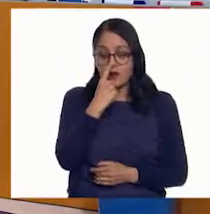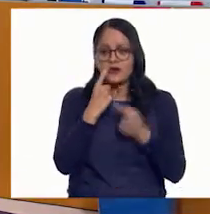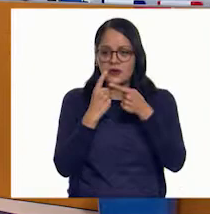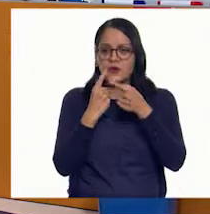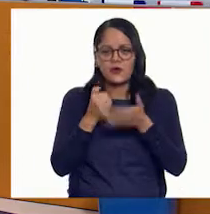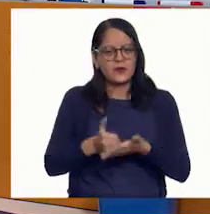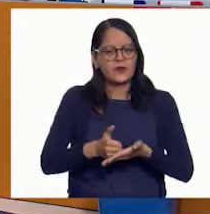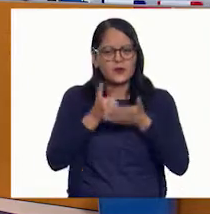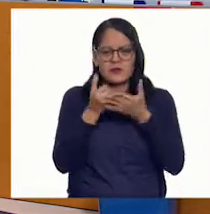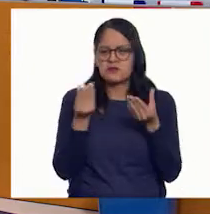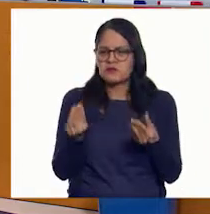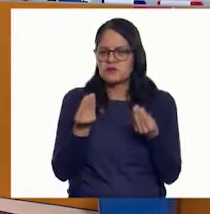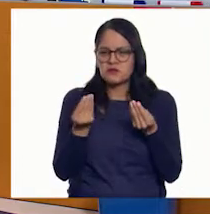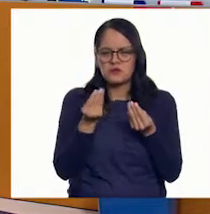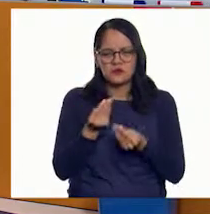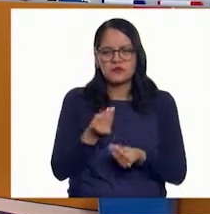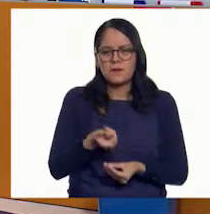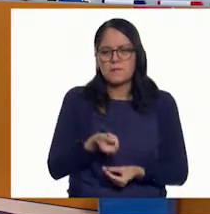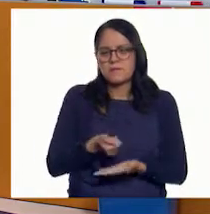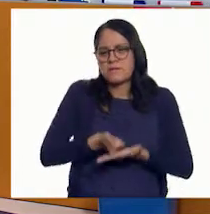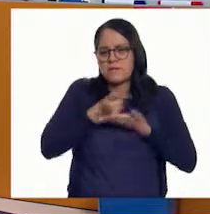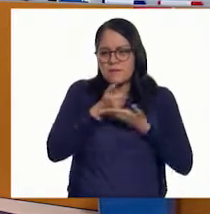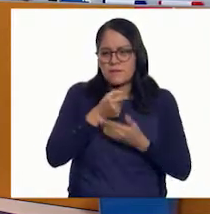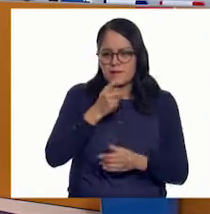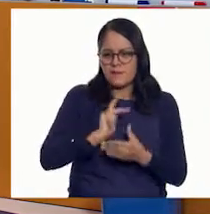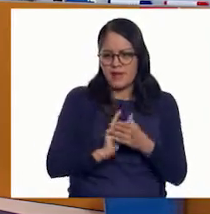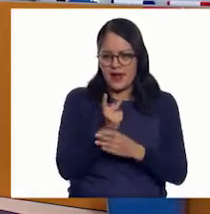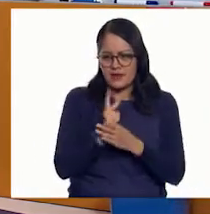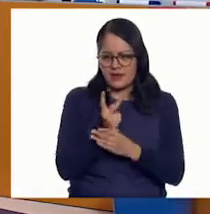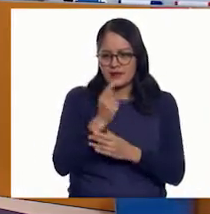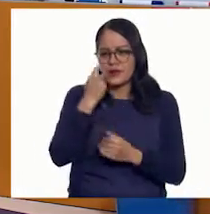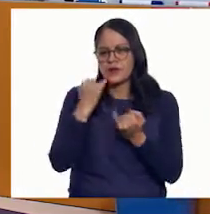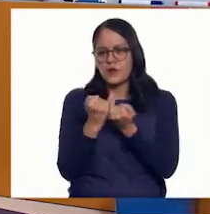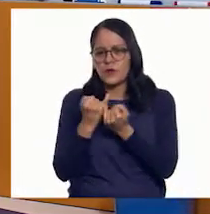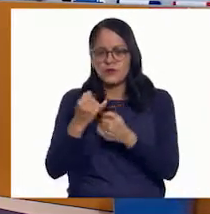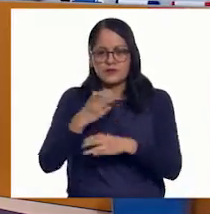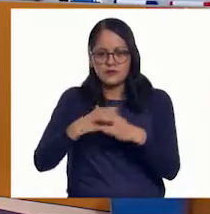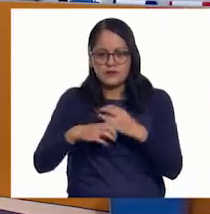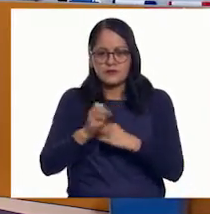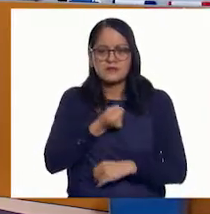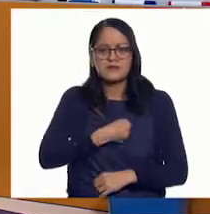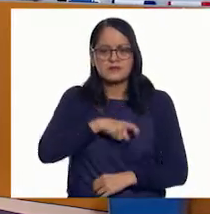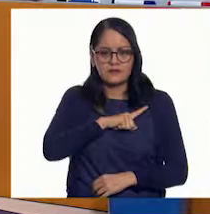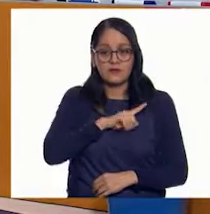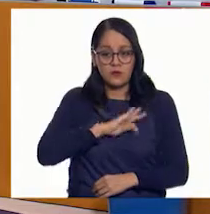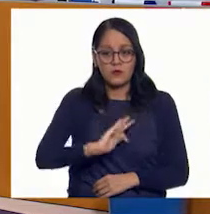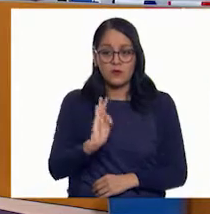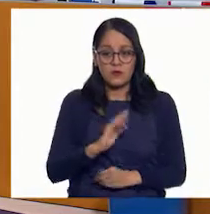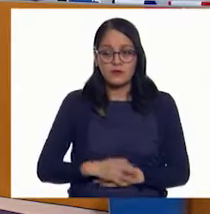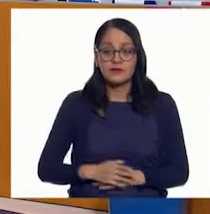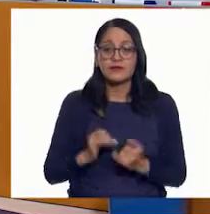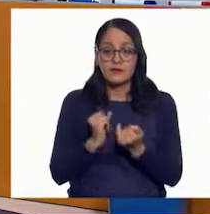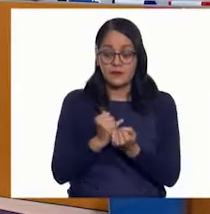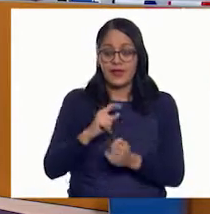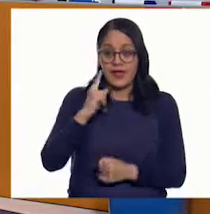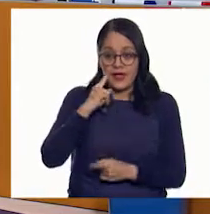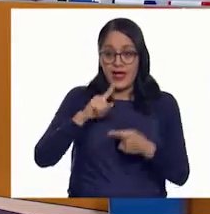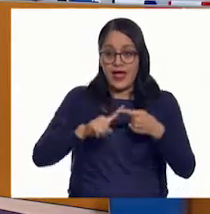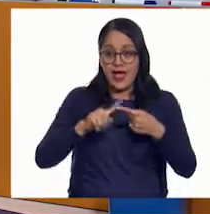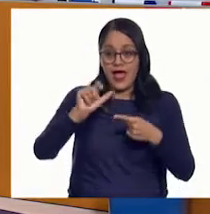remedios caseros, Ale. Y tiene propiedades medicinales. Por ejemplo, es el mejor